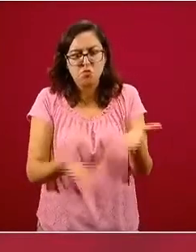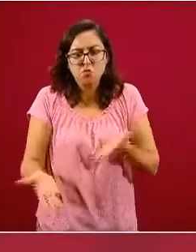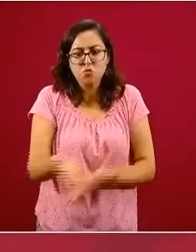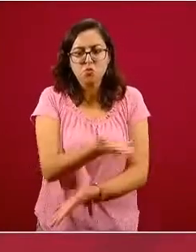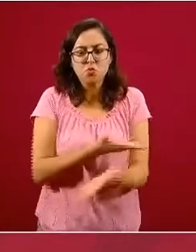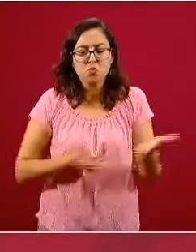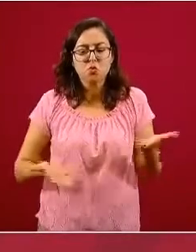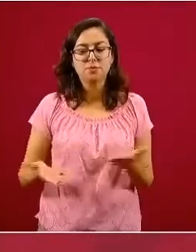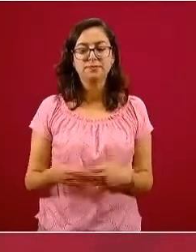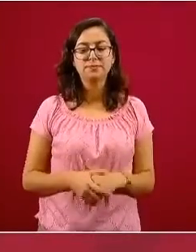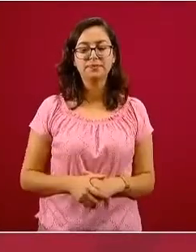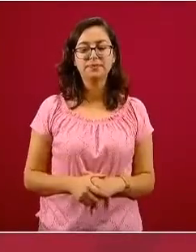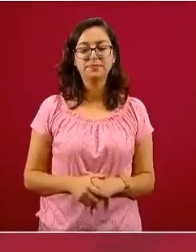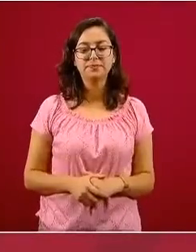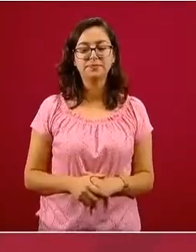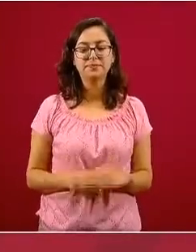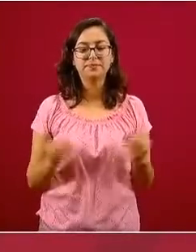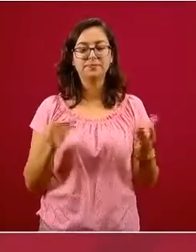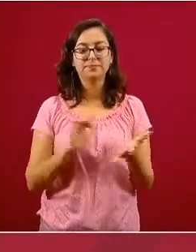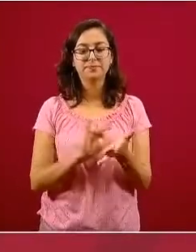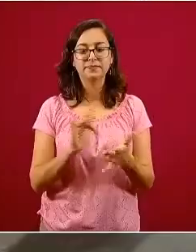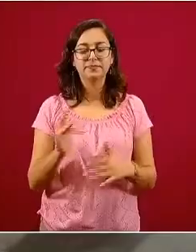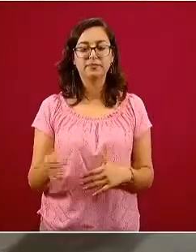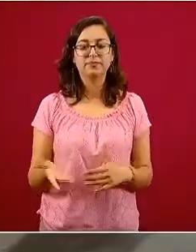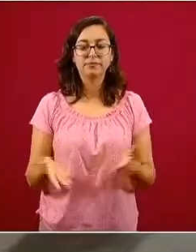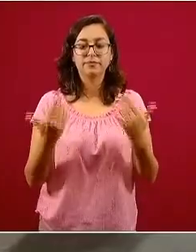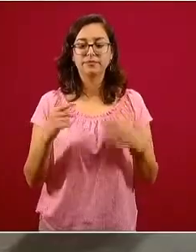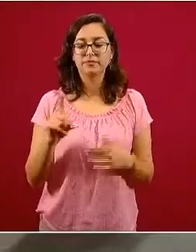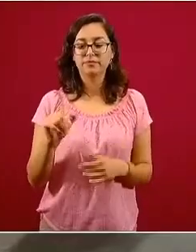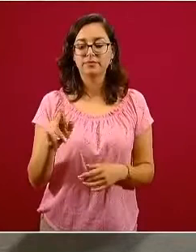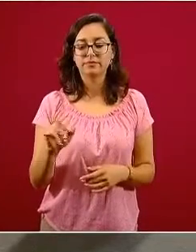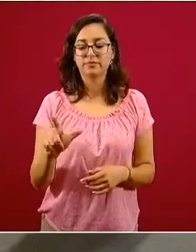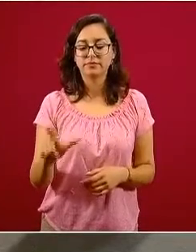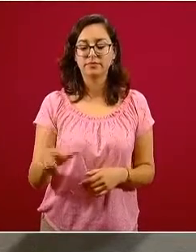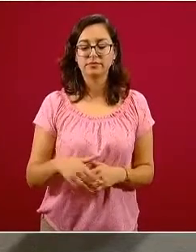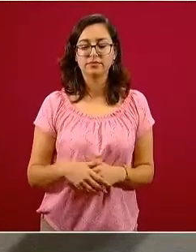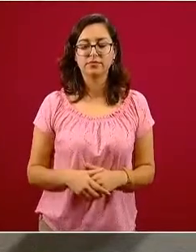en términos científicos. Muchas gracias. Daniel Blancas, de Crónica.